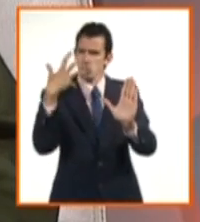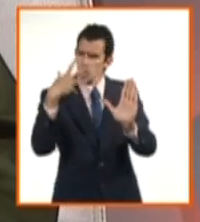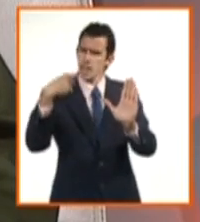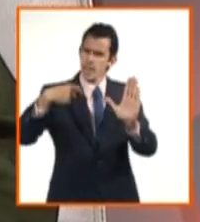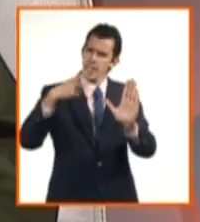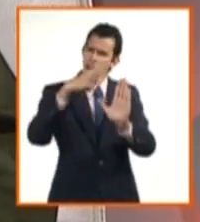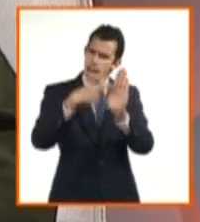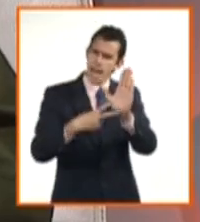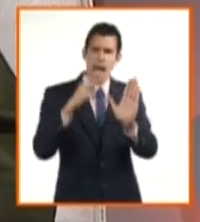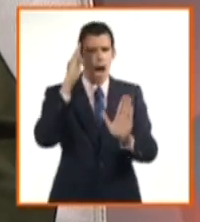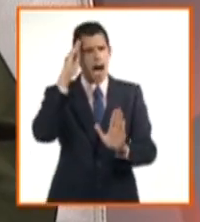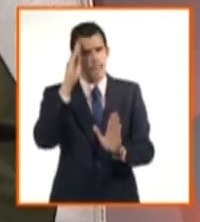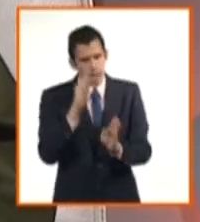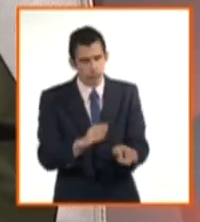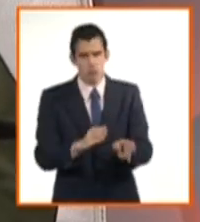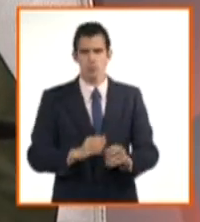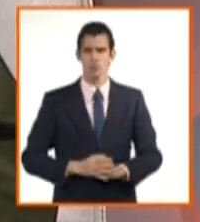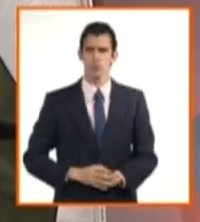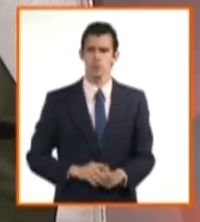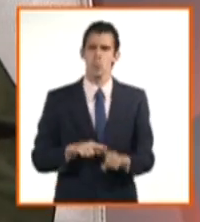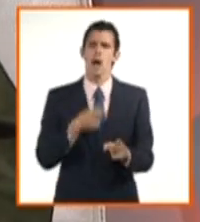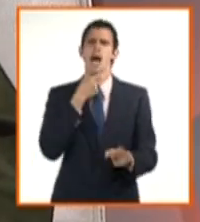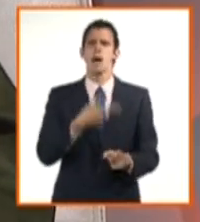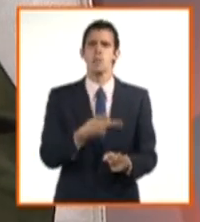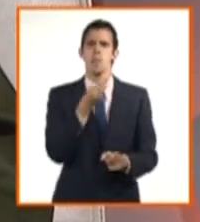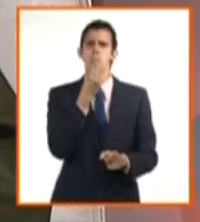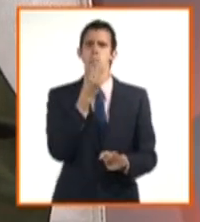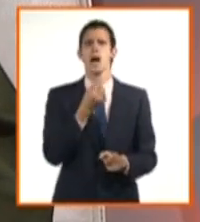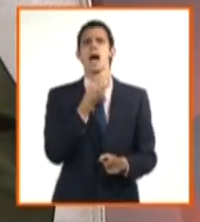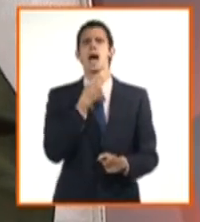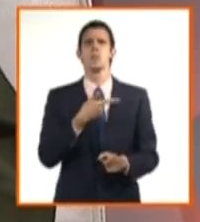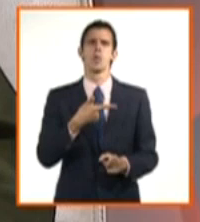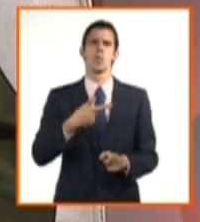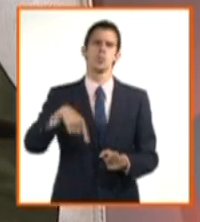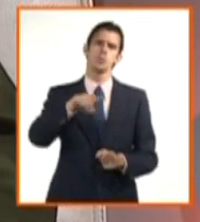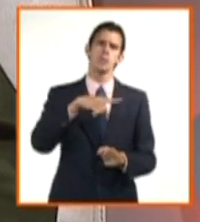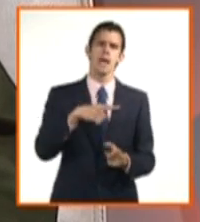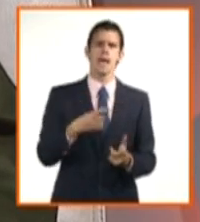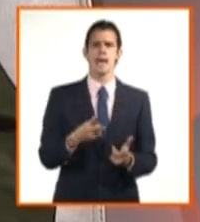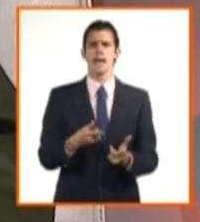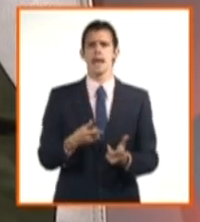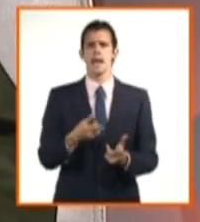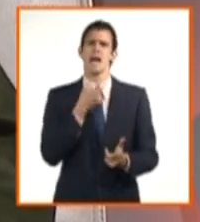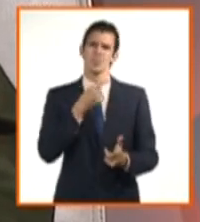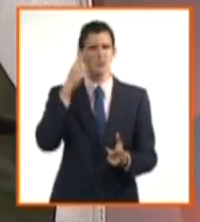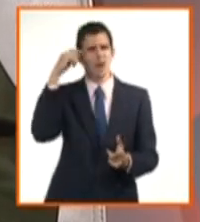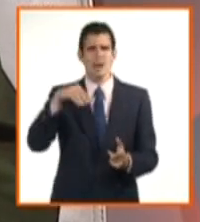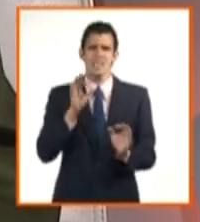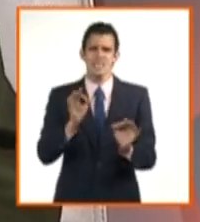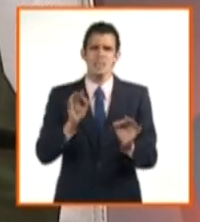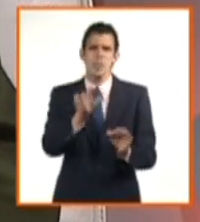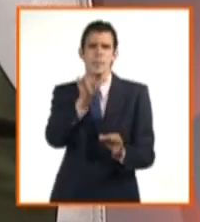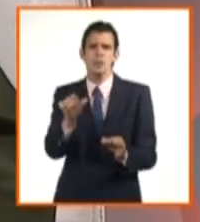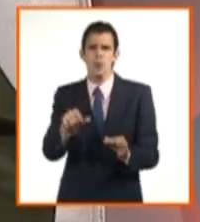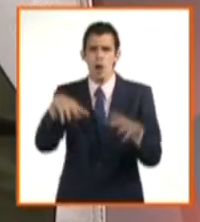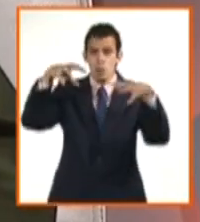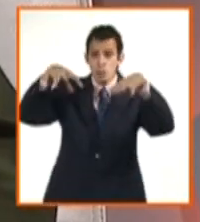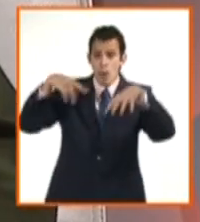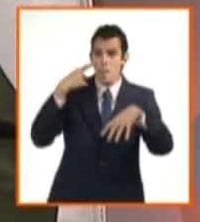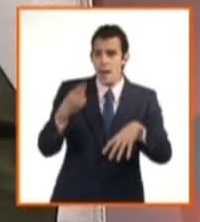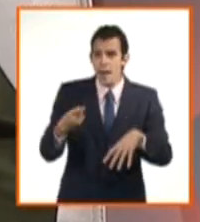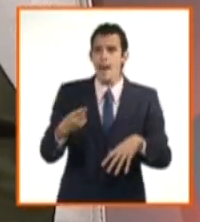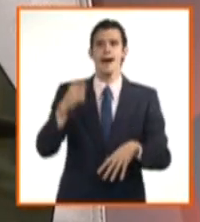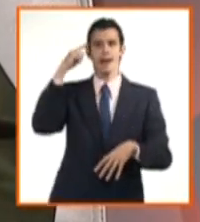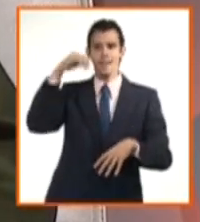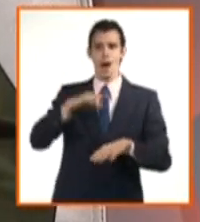medidas que se debían tomar no se debe ir a las obras de fábrica este es un momento donde la población más bien acude a los embalses a la pesca hacer actividades que no